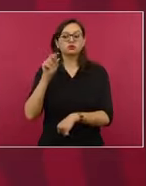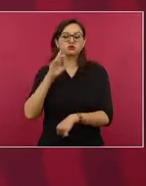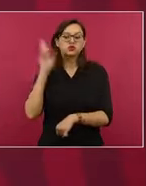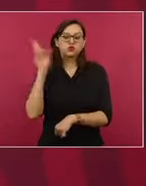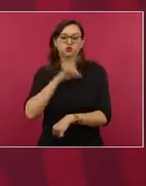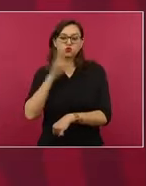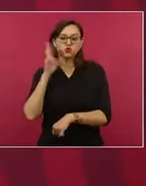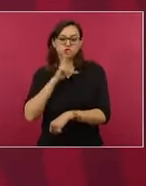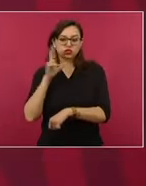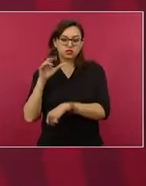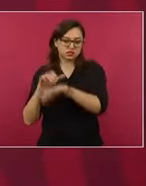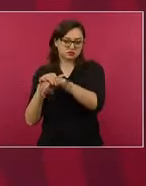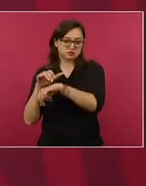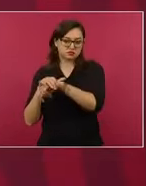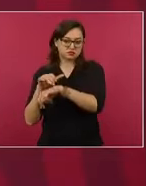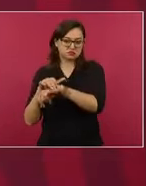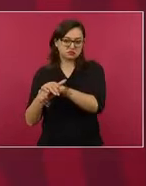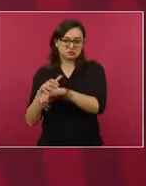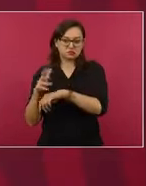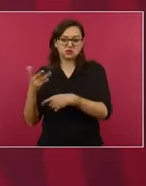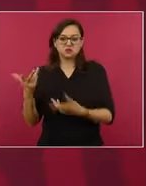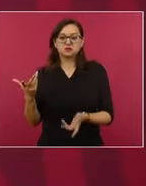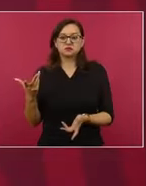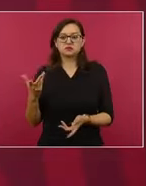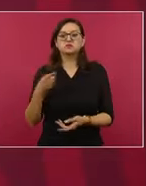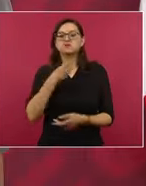como si no fuesen libres,